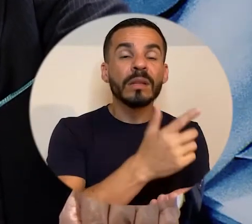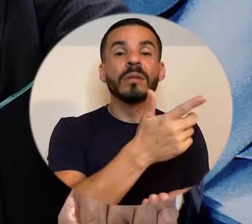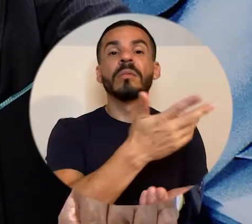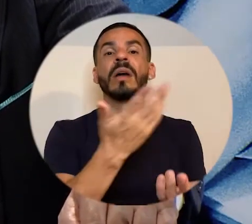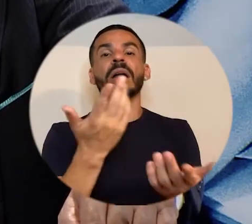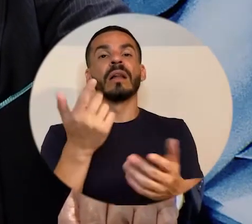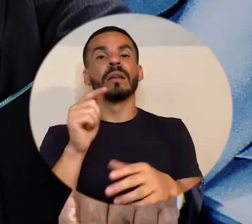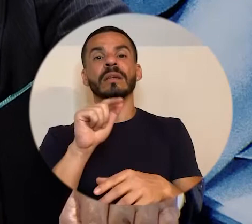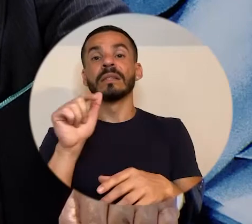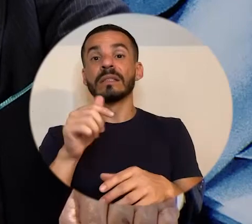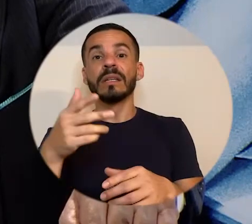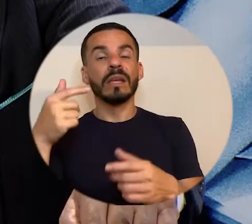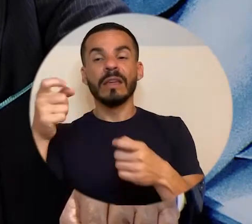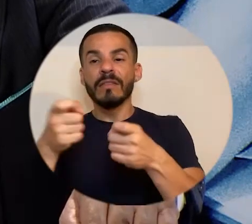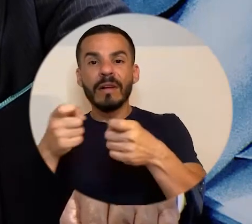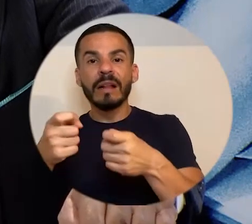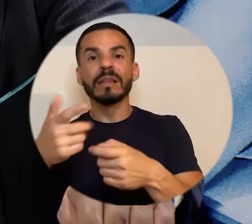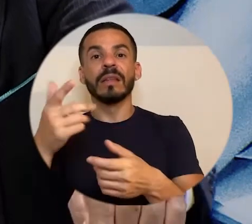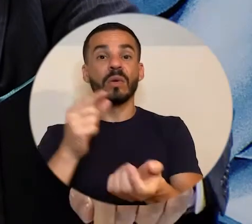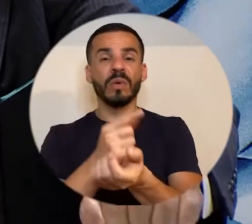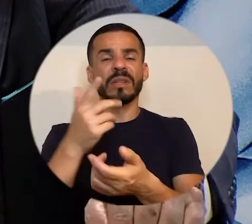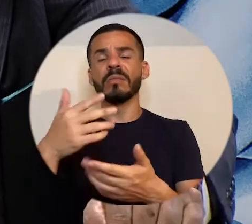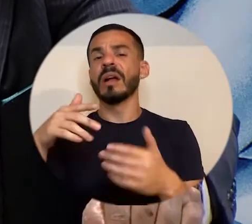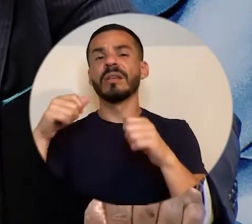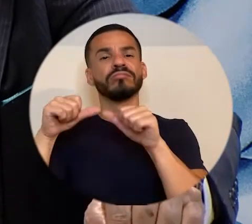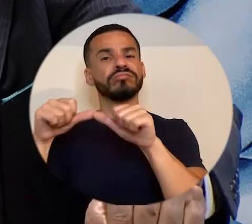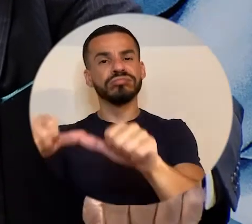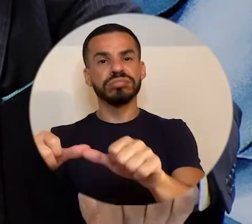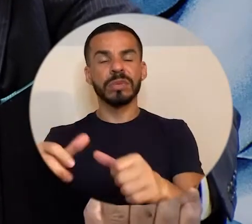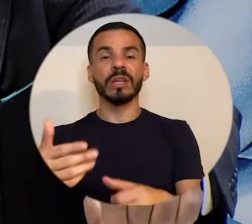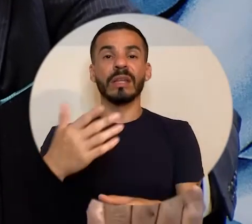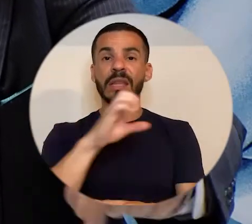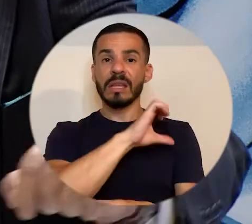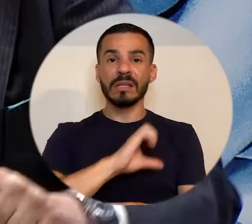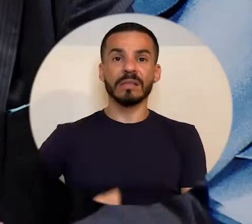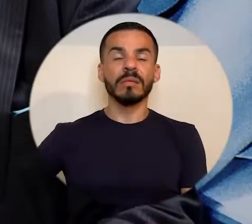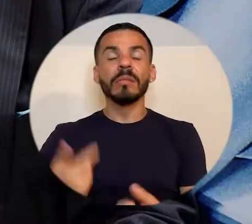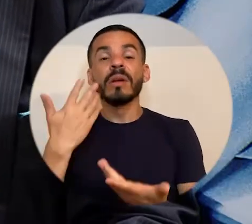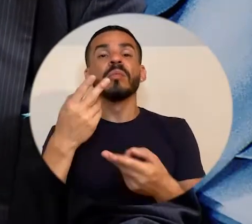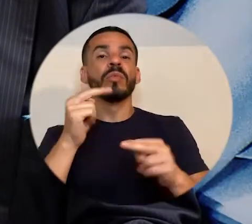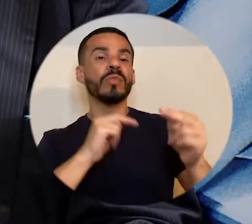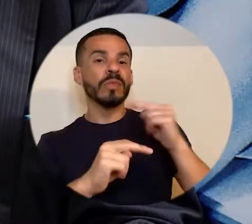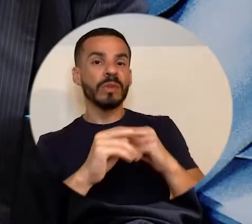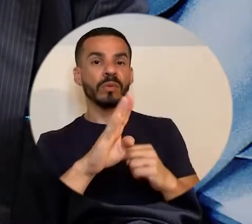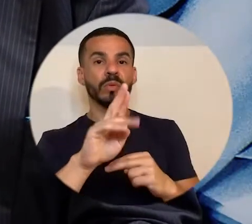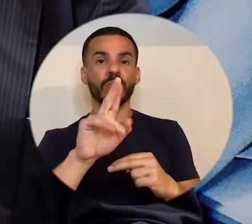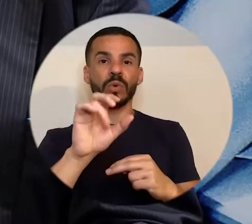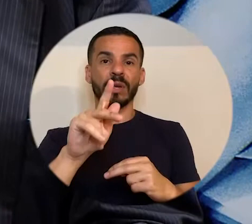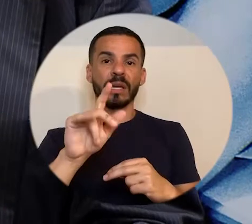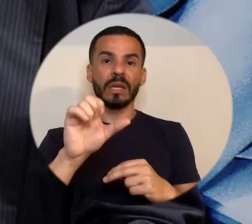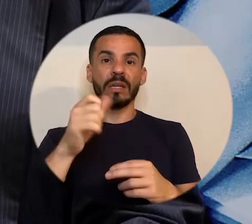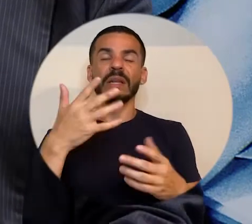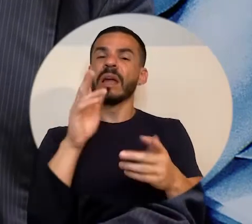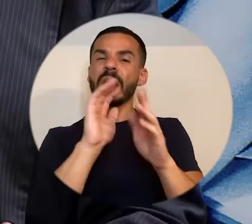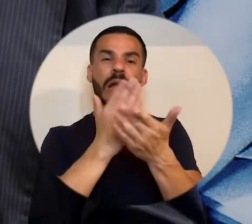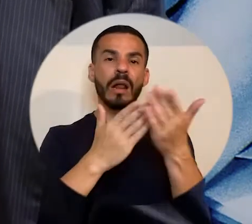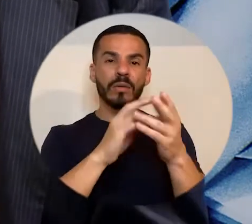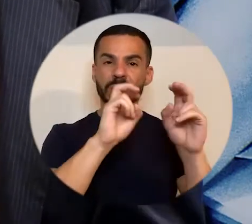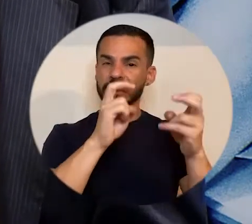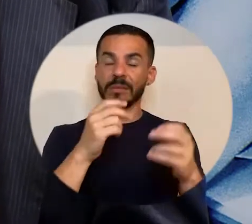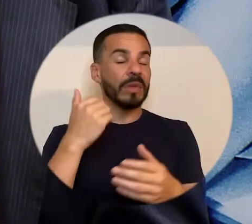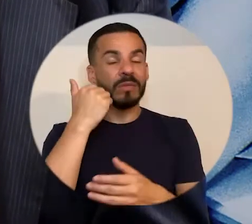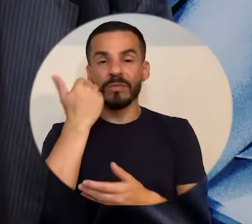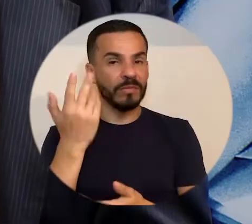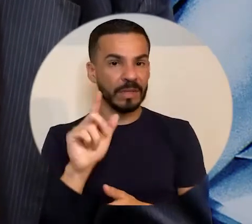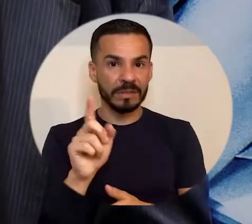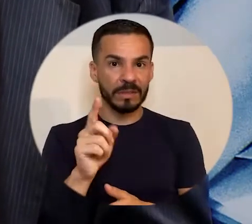la ingobernabilidad guatemalteca, que es permanente. Y en El Salvador, ver cómo se negocia con Bukele en ciertos temas. Entonces, el tema no va a ser